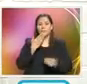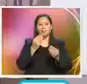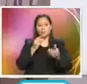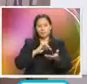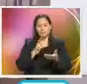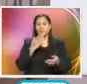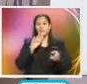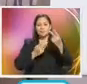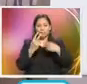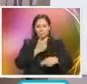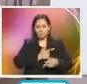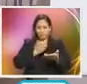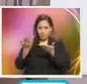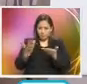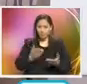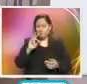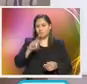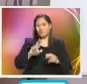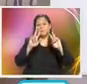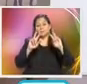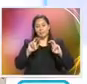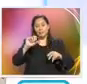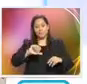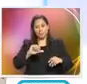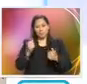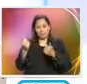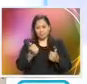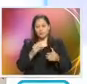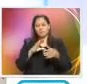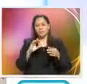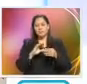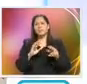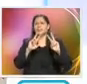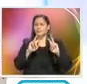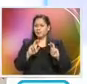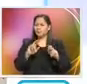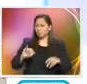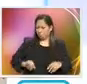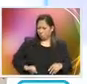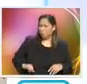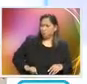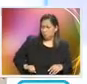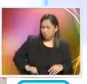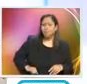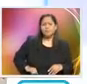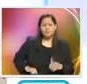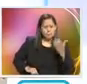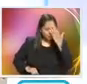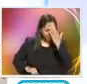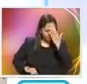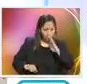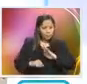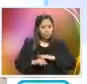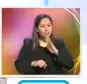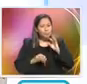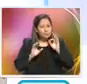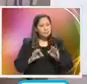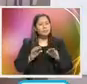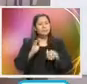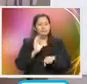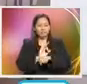gracias. Bienvenida, un gusto recibirla. La verdad, el tema que traemos es un tema interesante, conocer más allá de